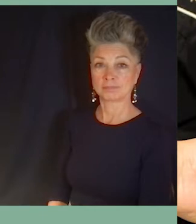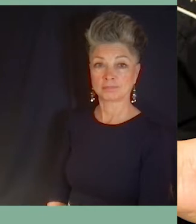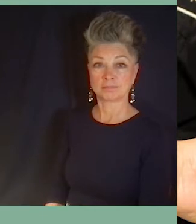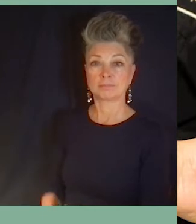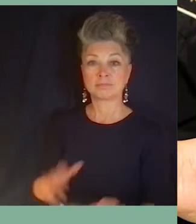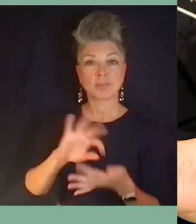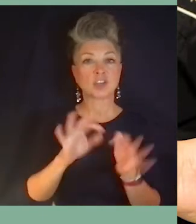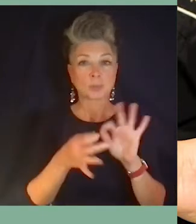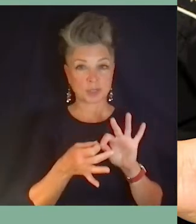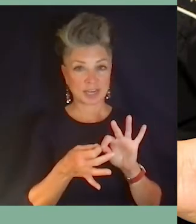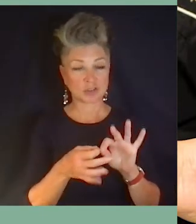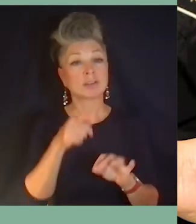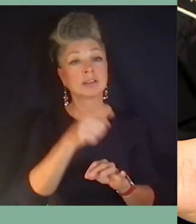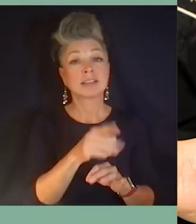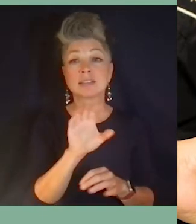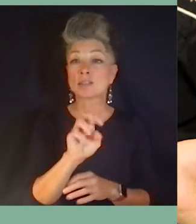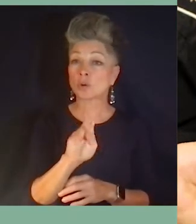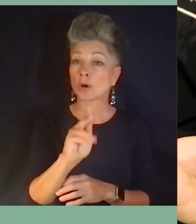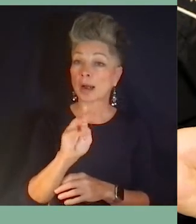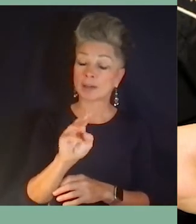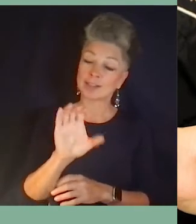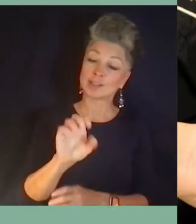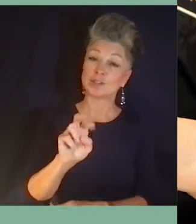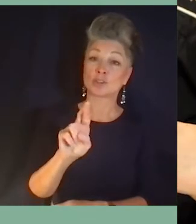comidas mexicanas. This is a ceramic pan which